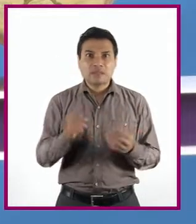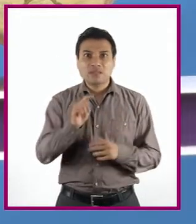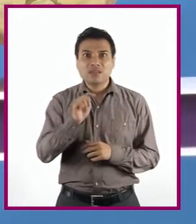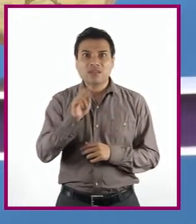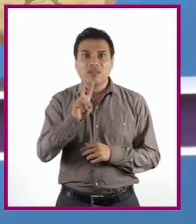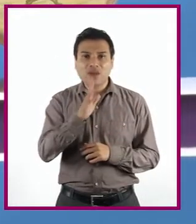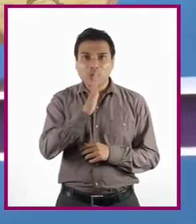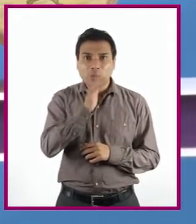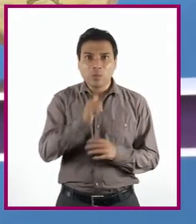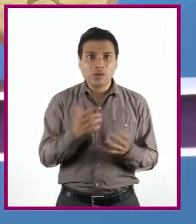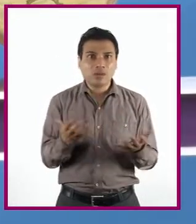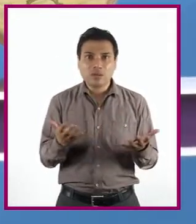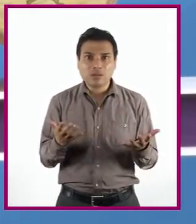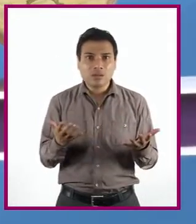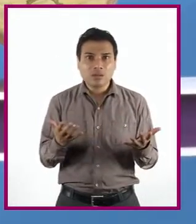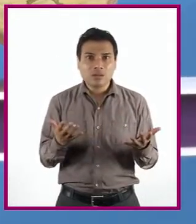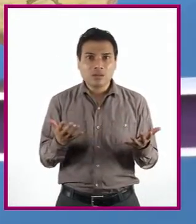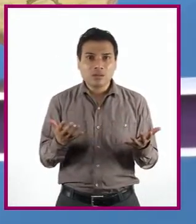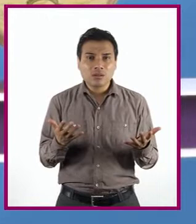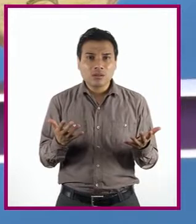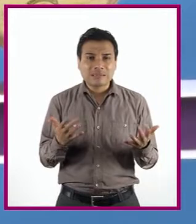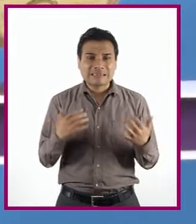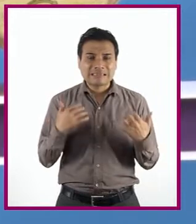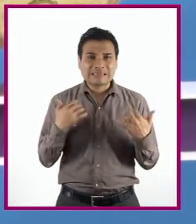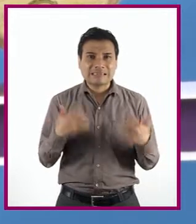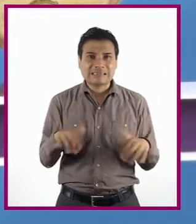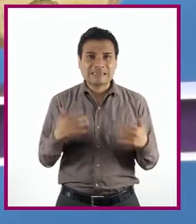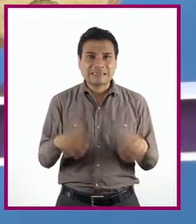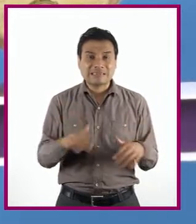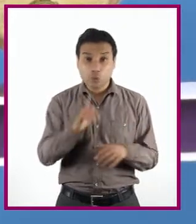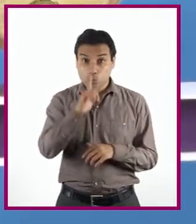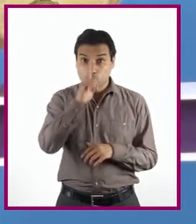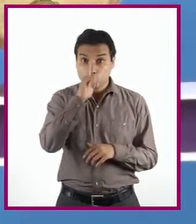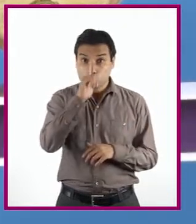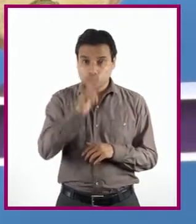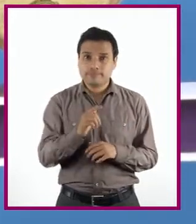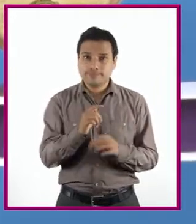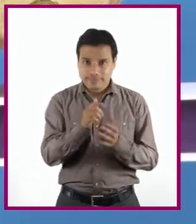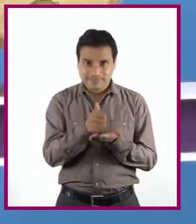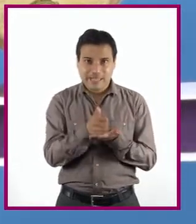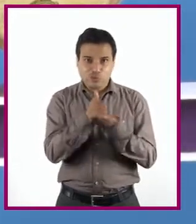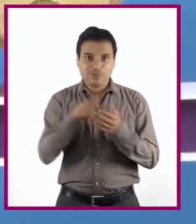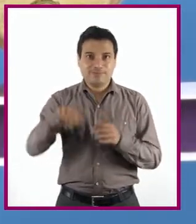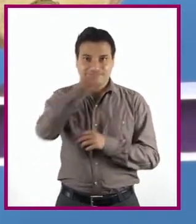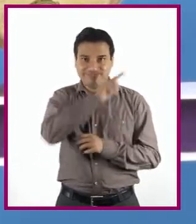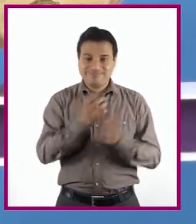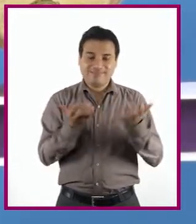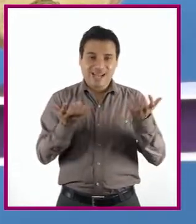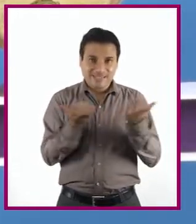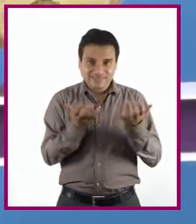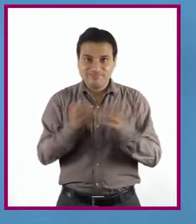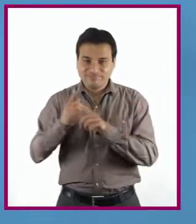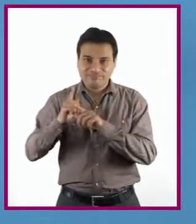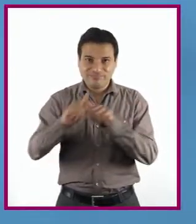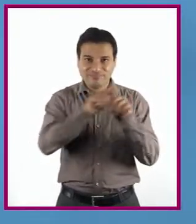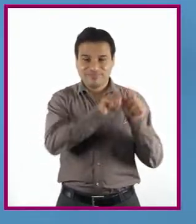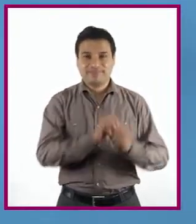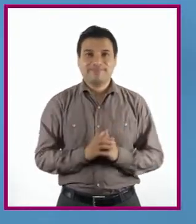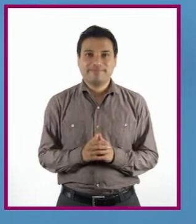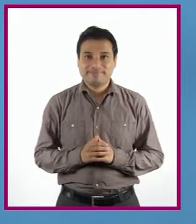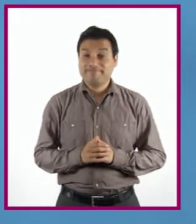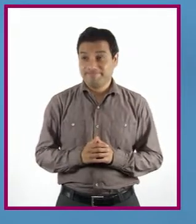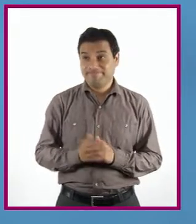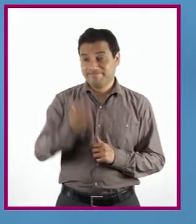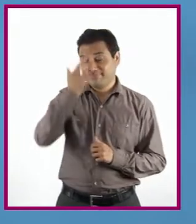las alumnas y los alumnos. Sin duda, la electricidad facilita muchas de nuestras actividades cotidianas.